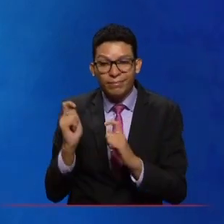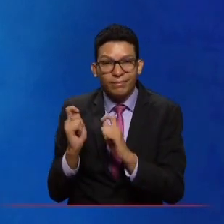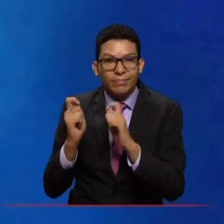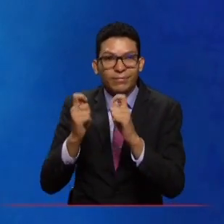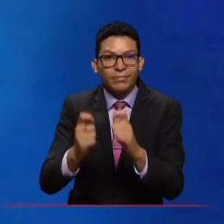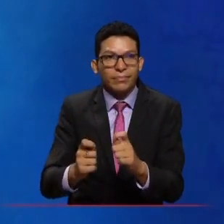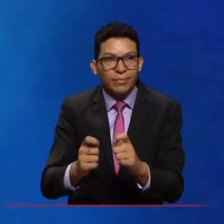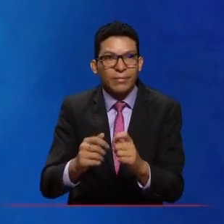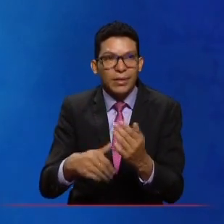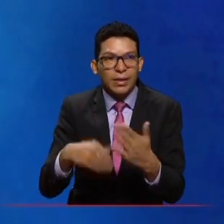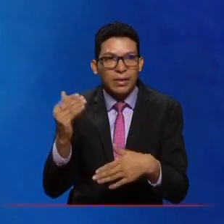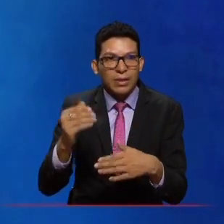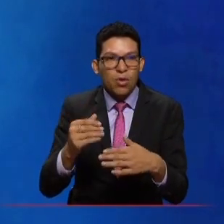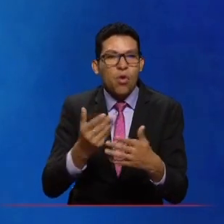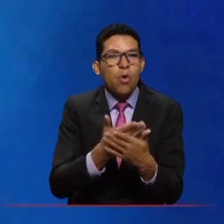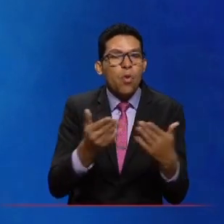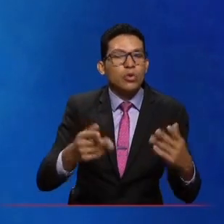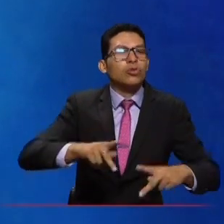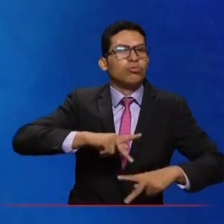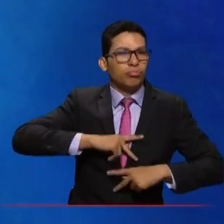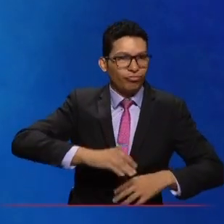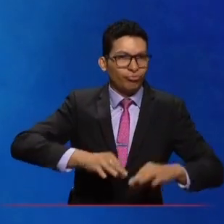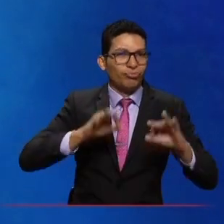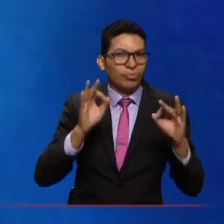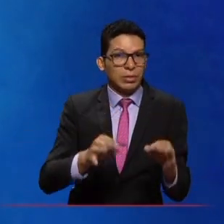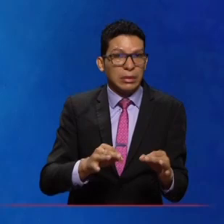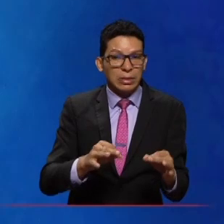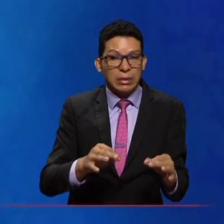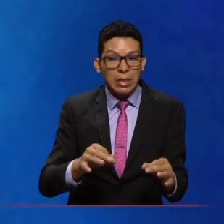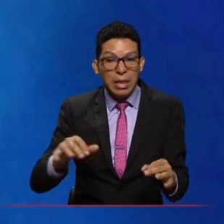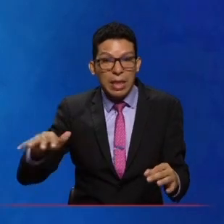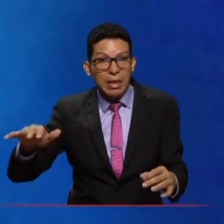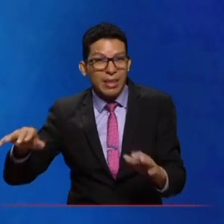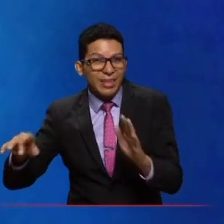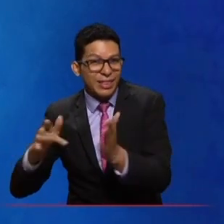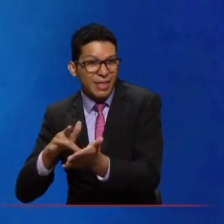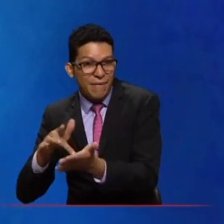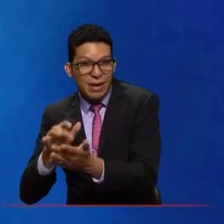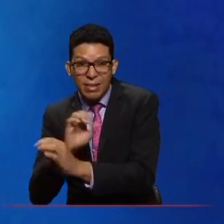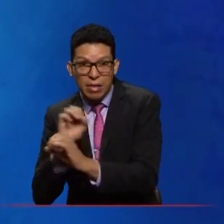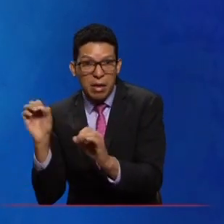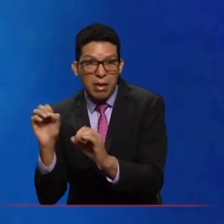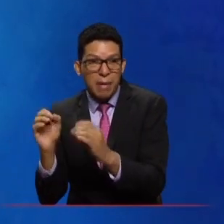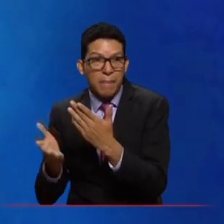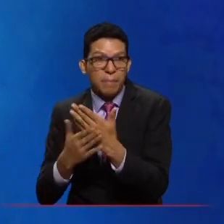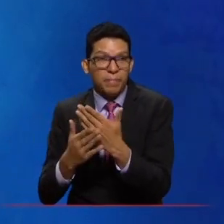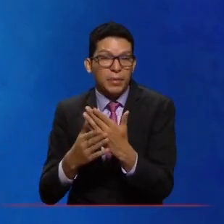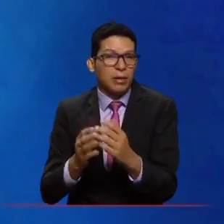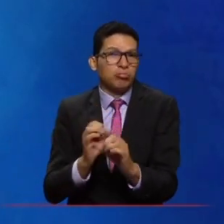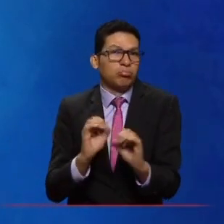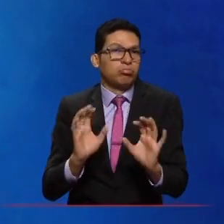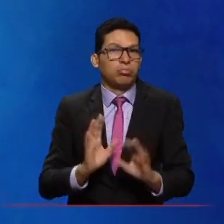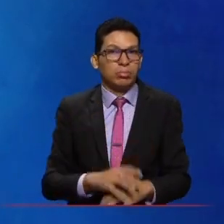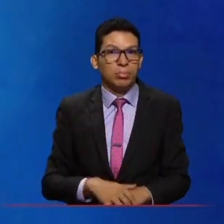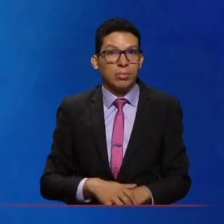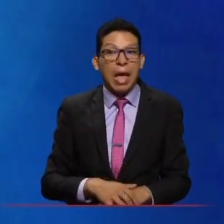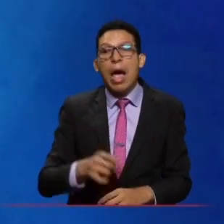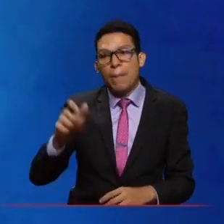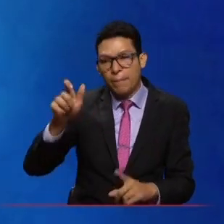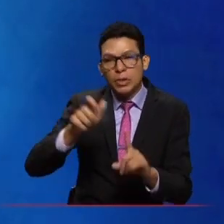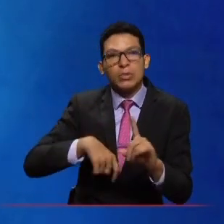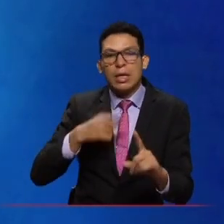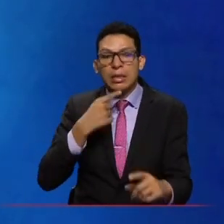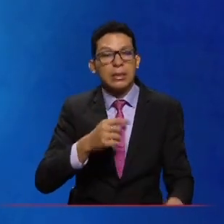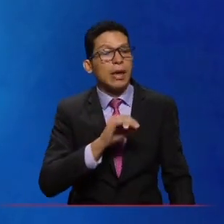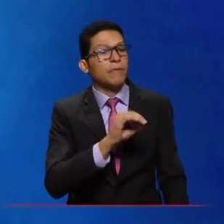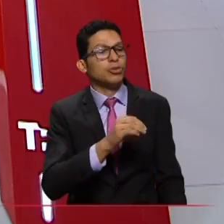inician la sucesión solamente con los activos. Y no, si no saben nada de los pasivos, pues no pueden manifestarse pasivos, salvo que venga un acreedor y se haga